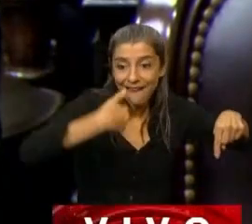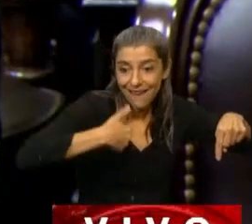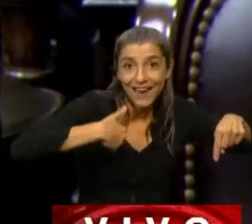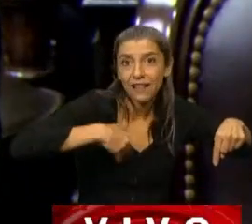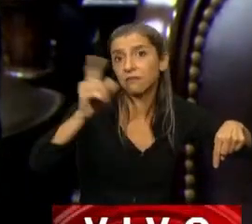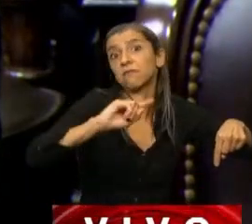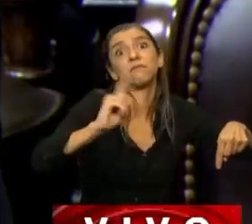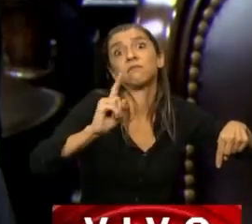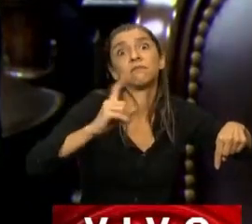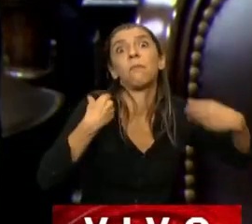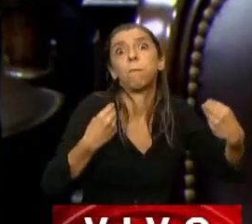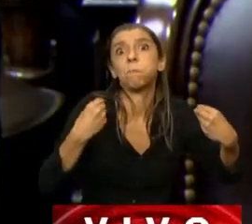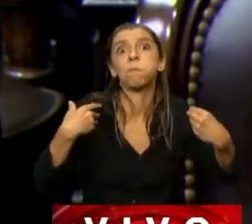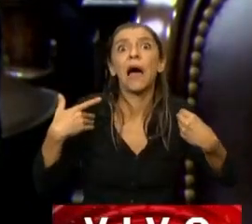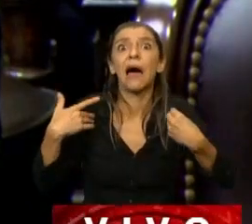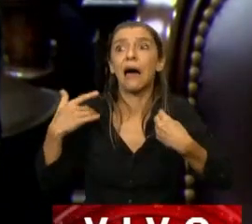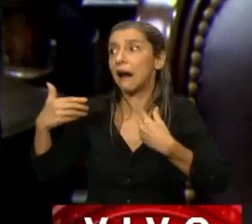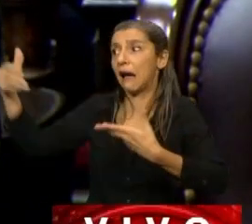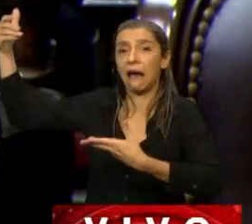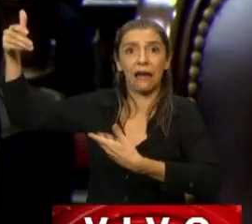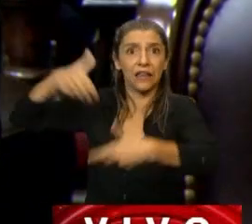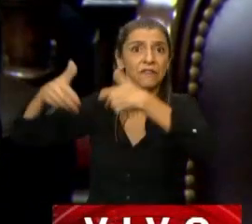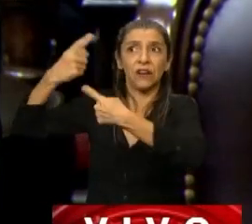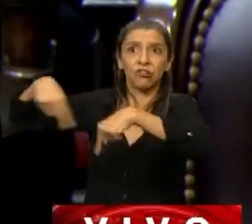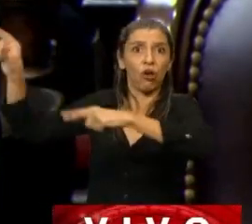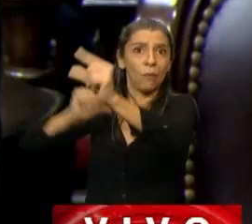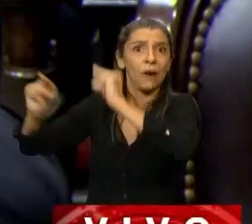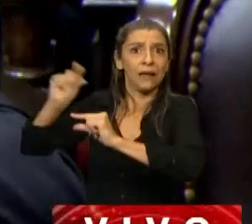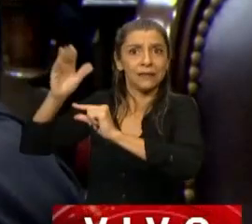venido a timbiar y querían sacar los dólares.